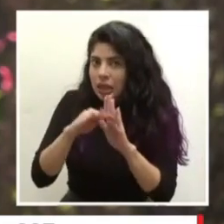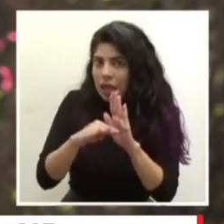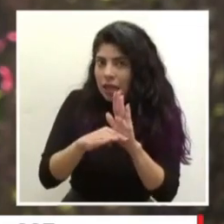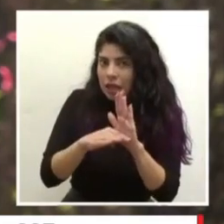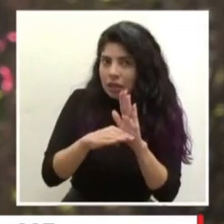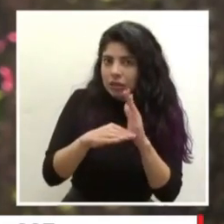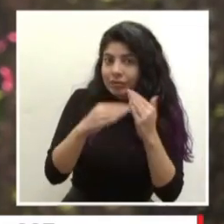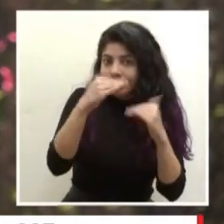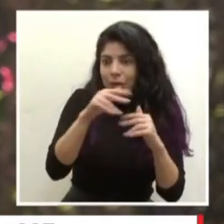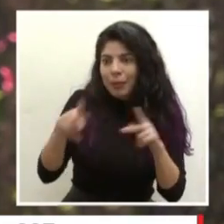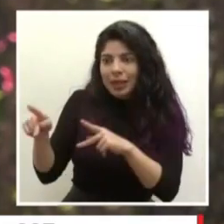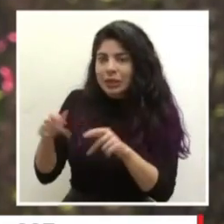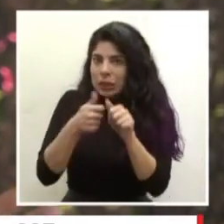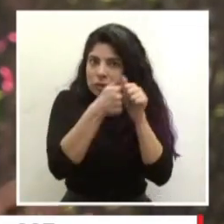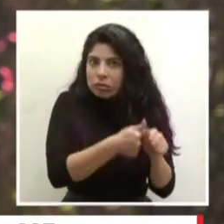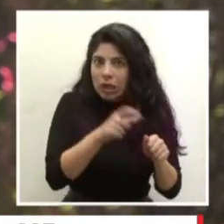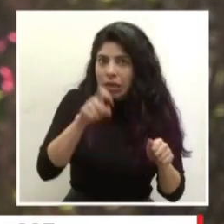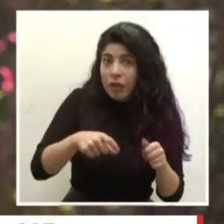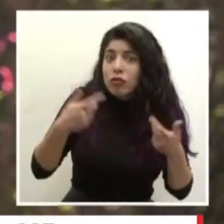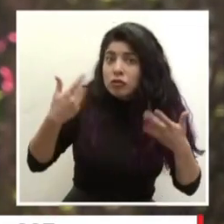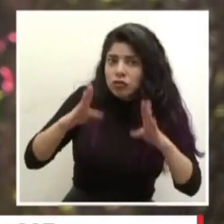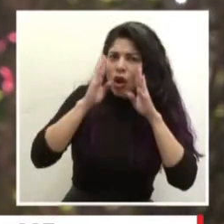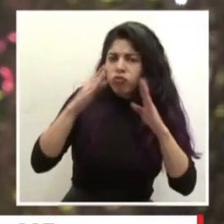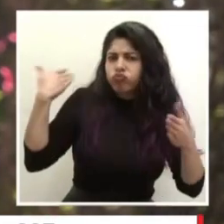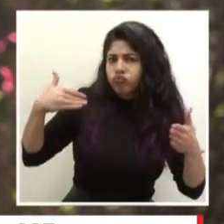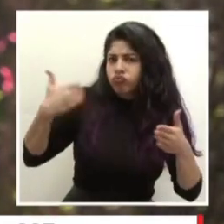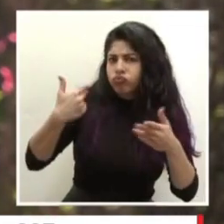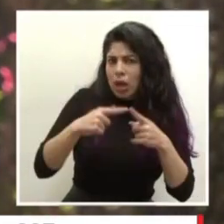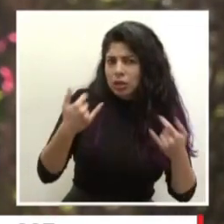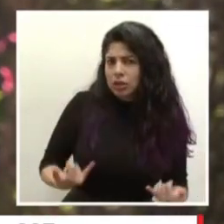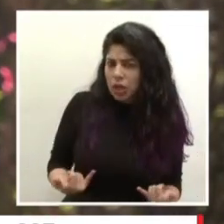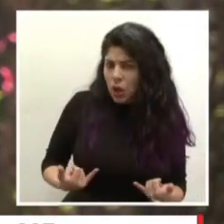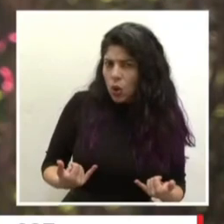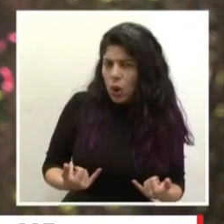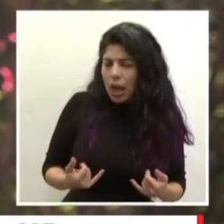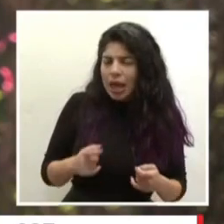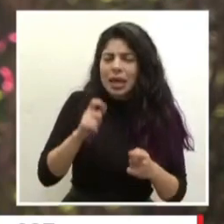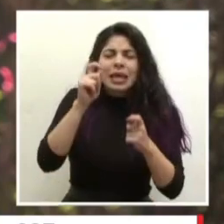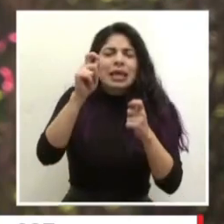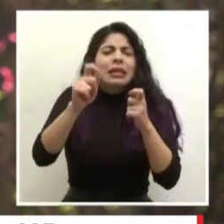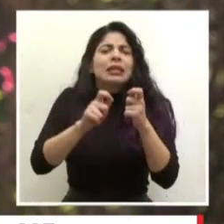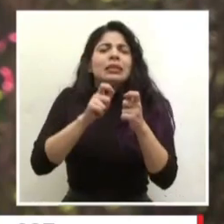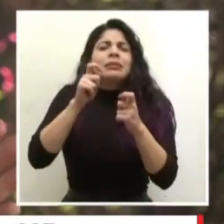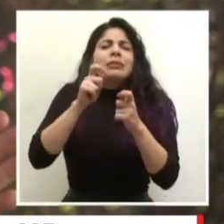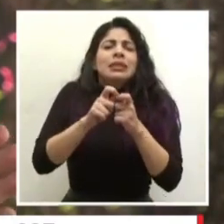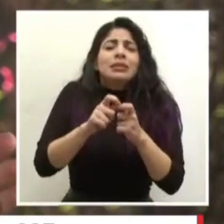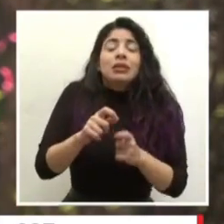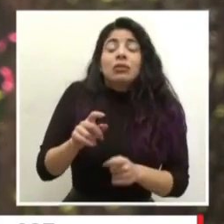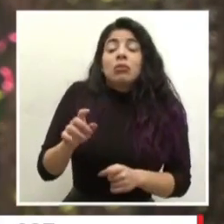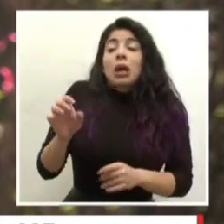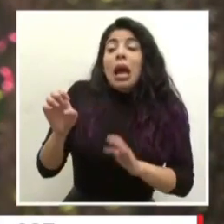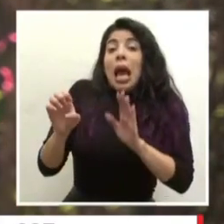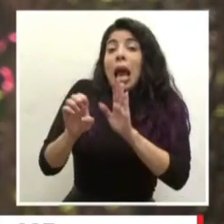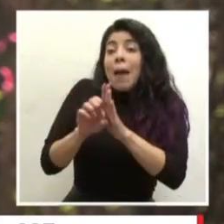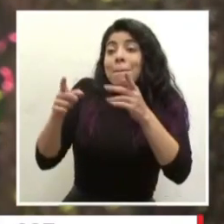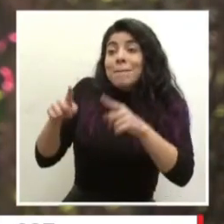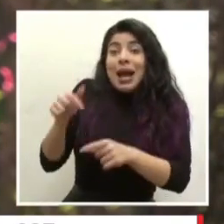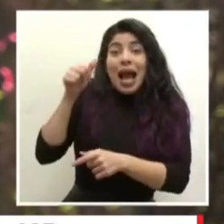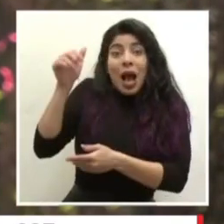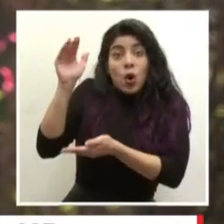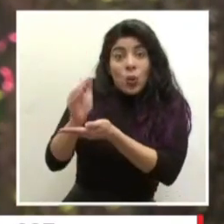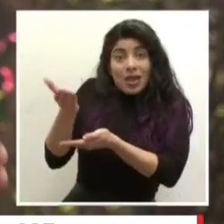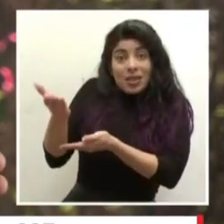restricción que hemos venido atendiendo hasta el momento? Y muy puntual, en un caso como el que se vivió en Alajuelita,